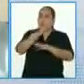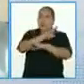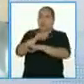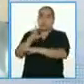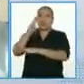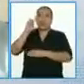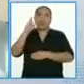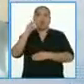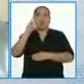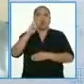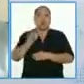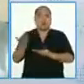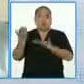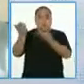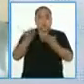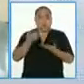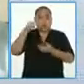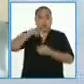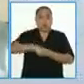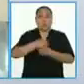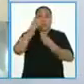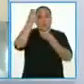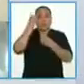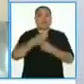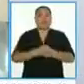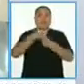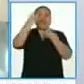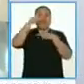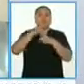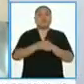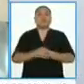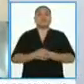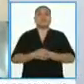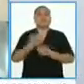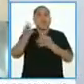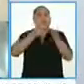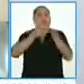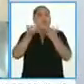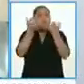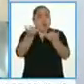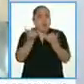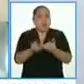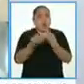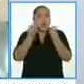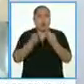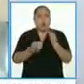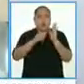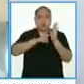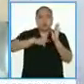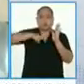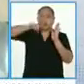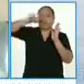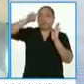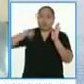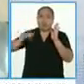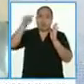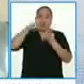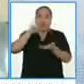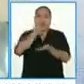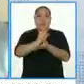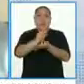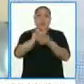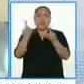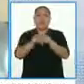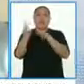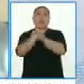a la edición Mediodía. En realidad lo que quisiéramos que nos explique en el momento actual, cuál es la sala situacional tanto en Lima como